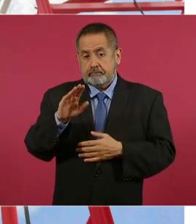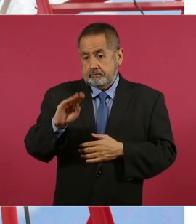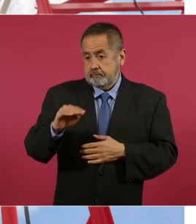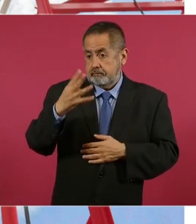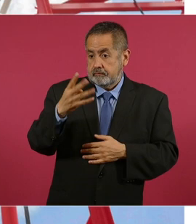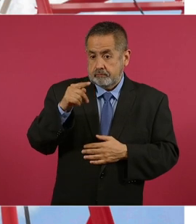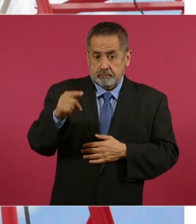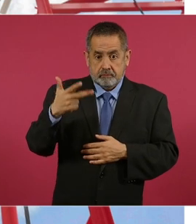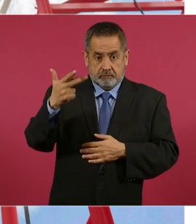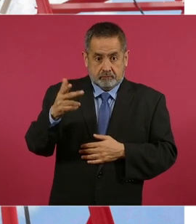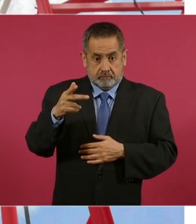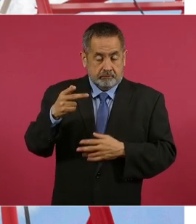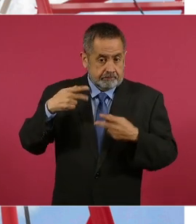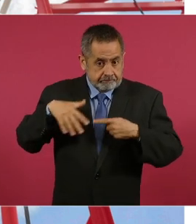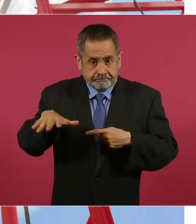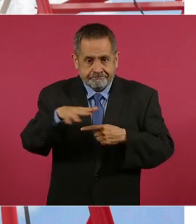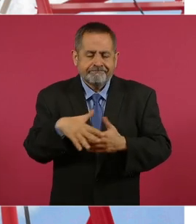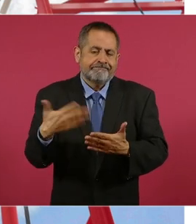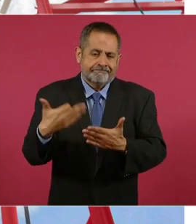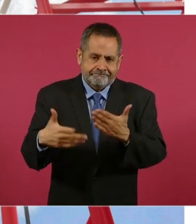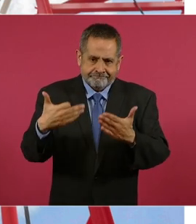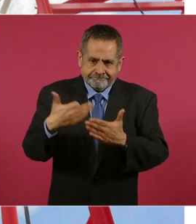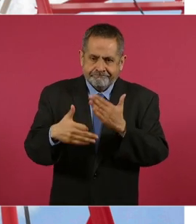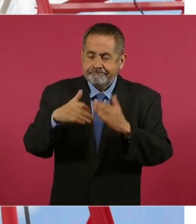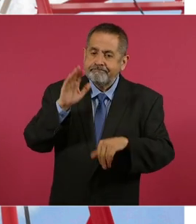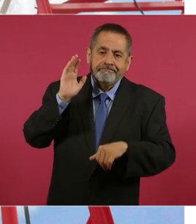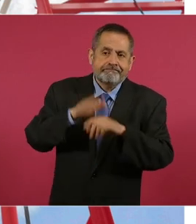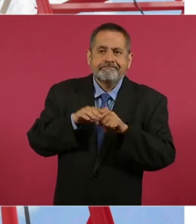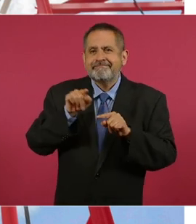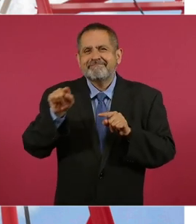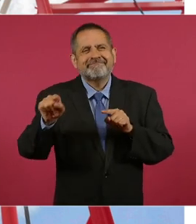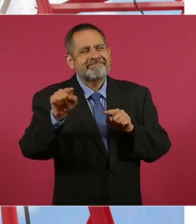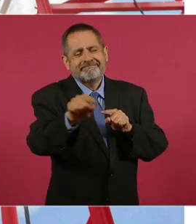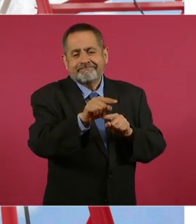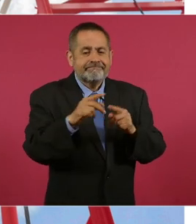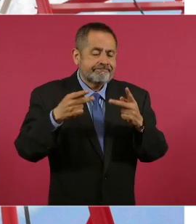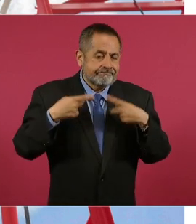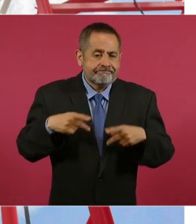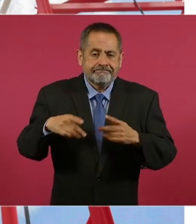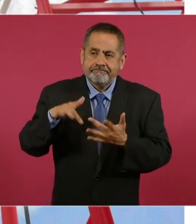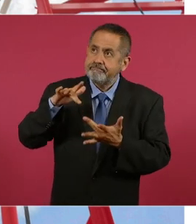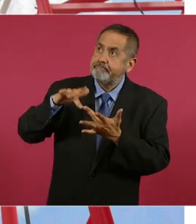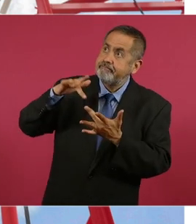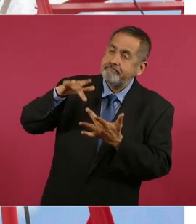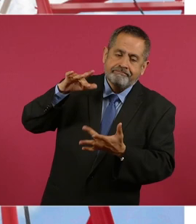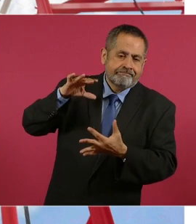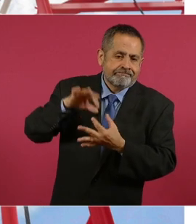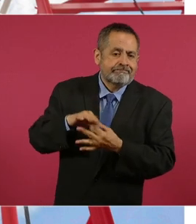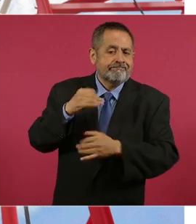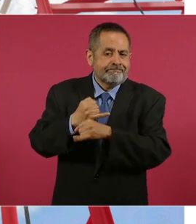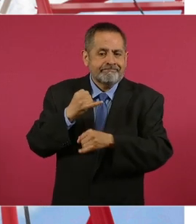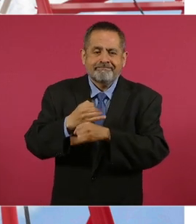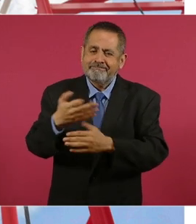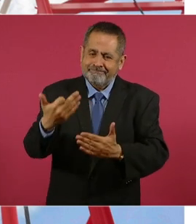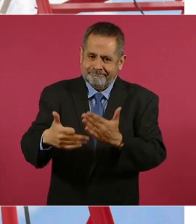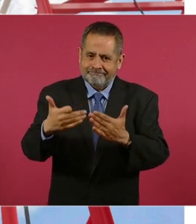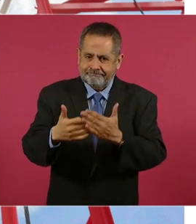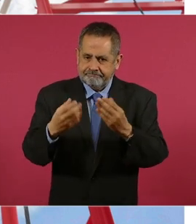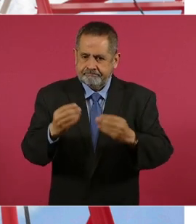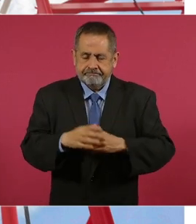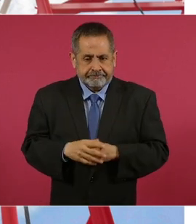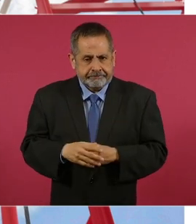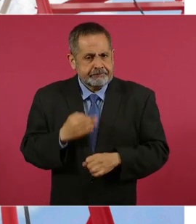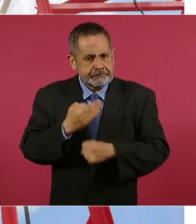94.8% de la población, todavía falta el acceso de muchas personas para que tengan ese servicio. Entonces, estamos